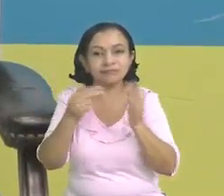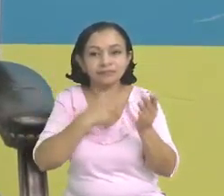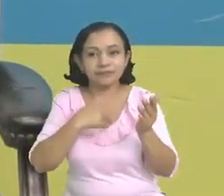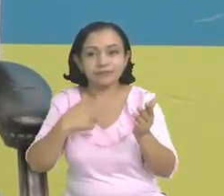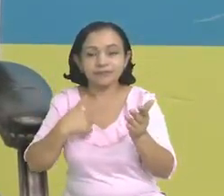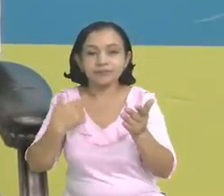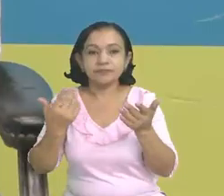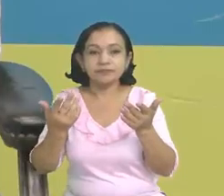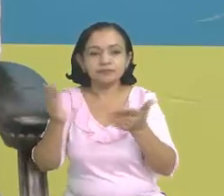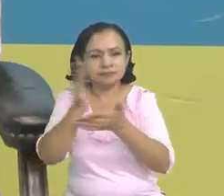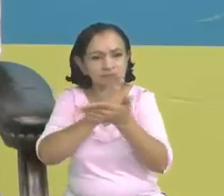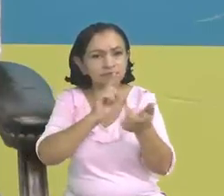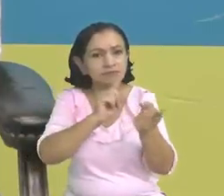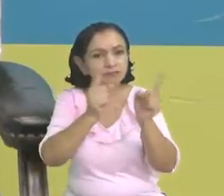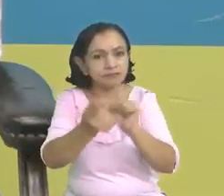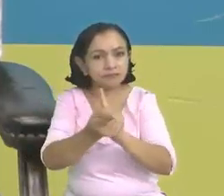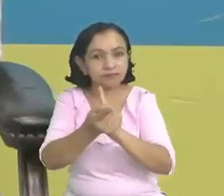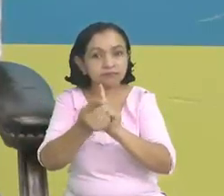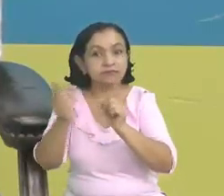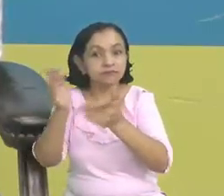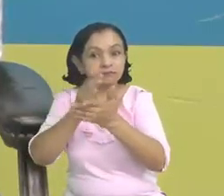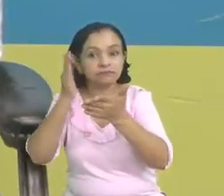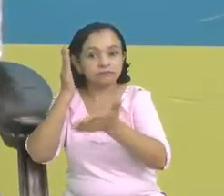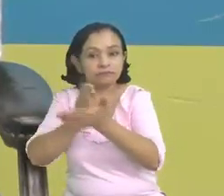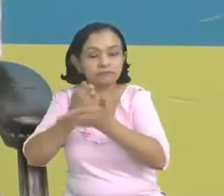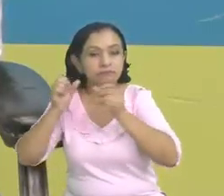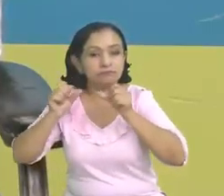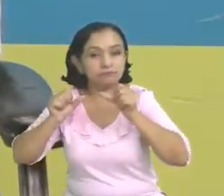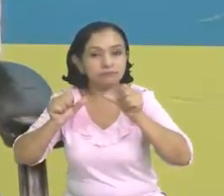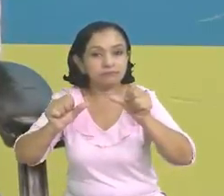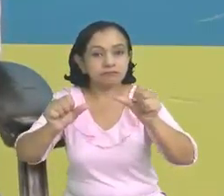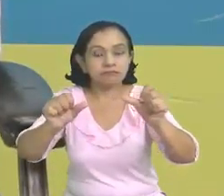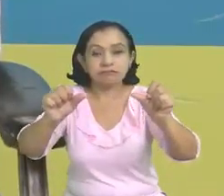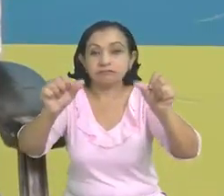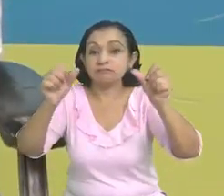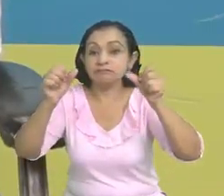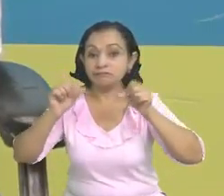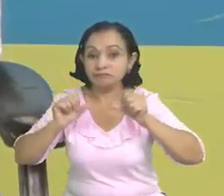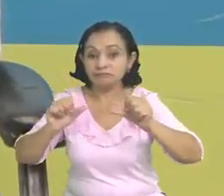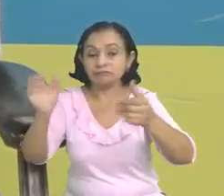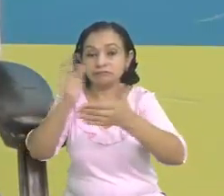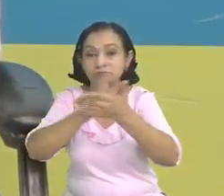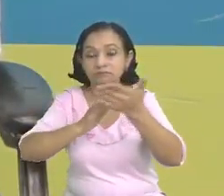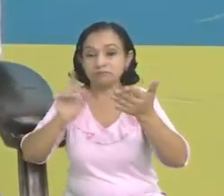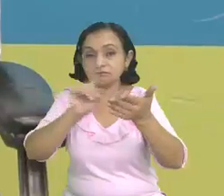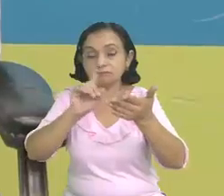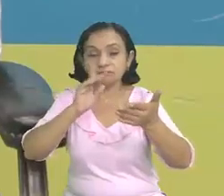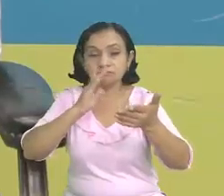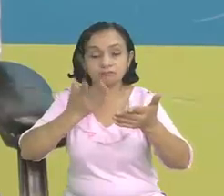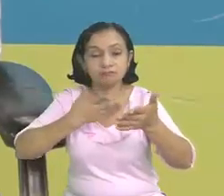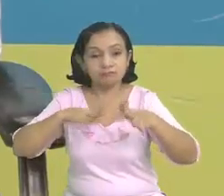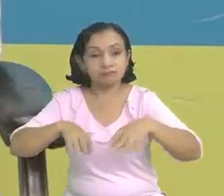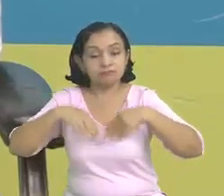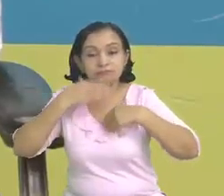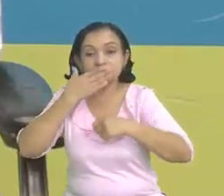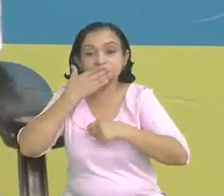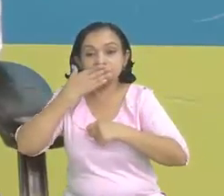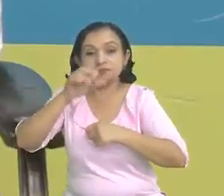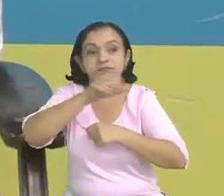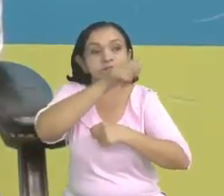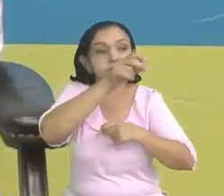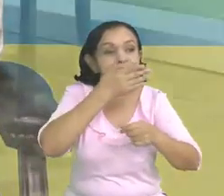ser pasajeras, pero también pueden fijarse y mantenerse de manera permanente, a veces por rechazo, a veces por burlas de otros,